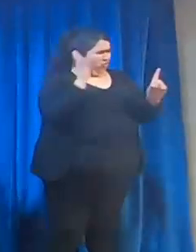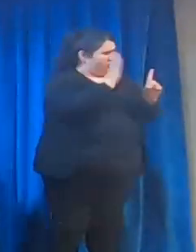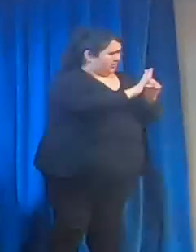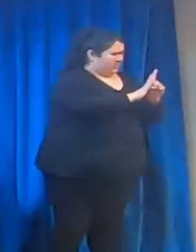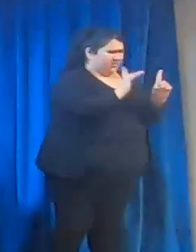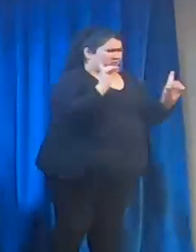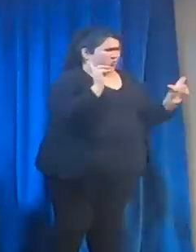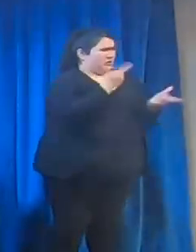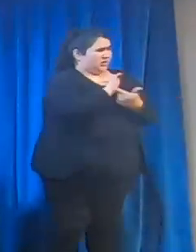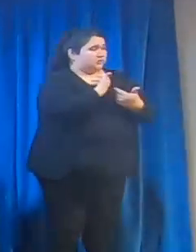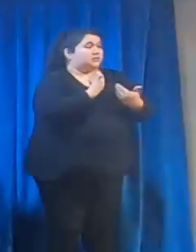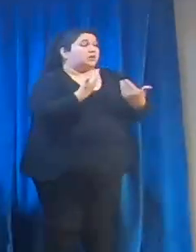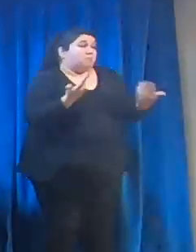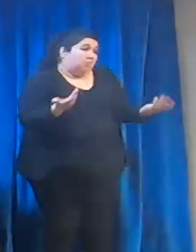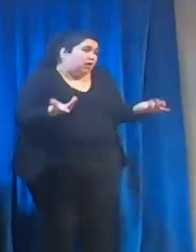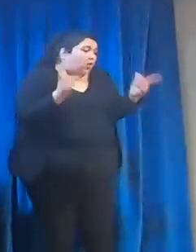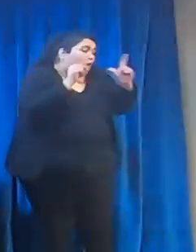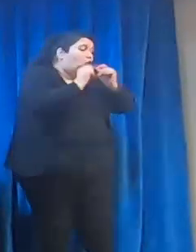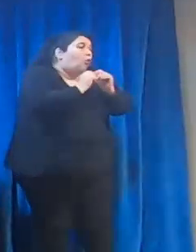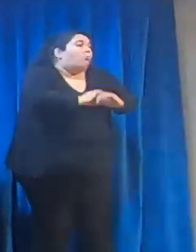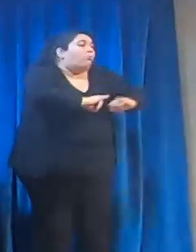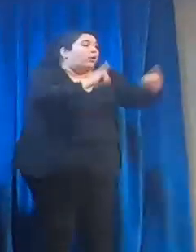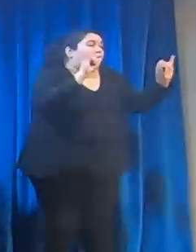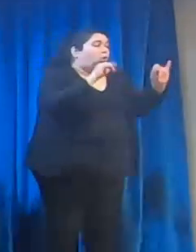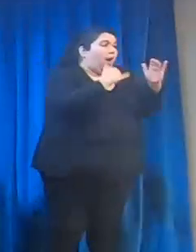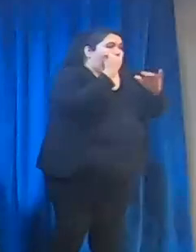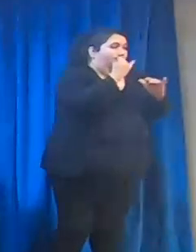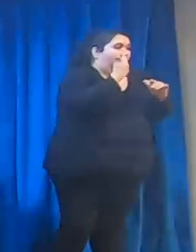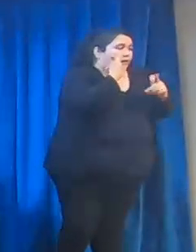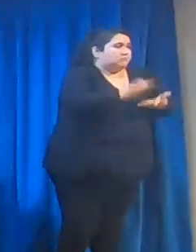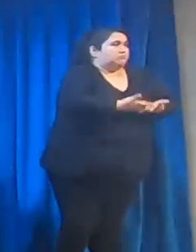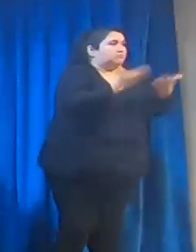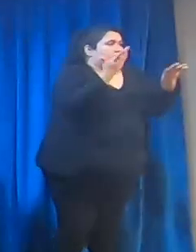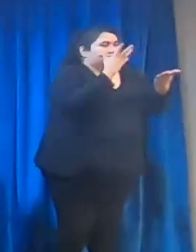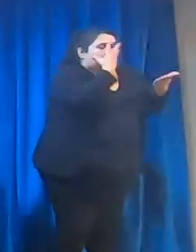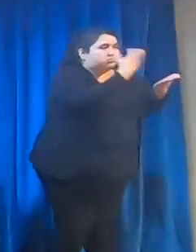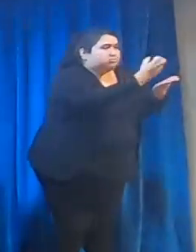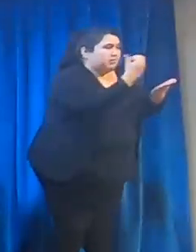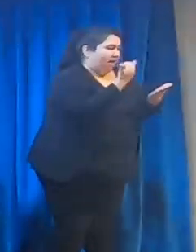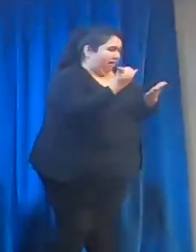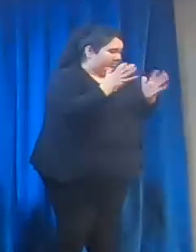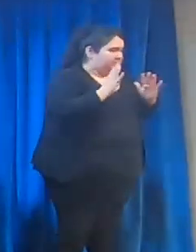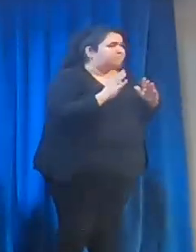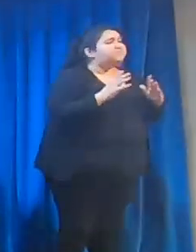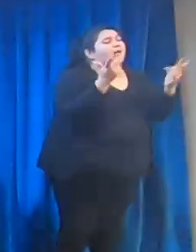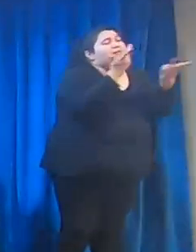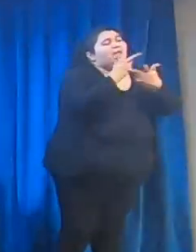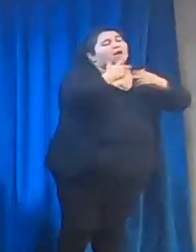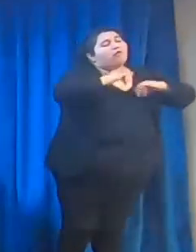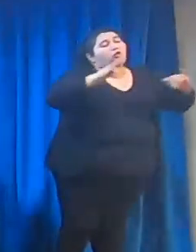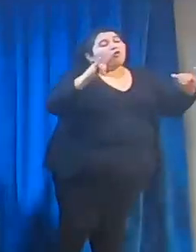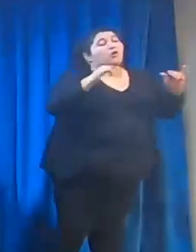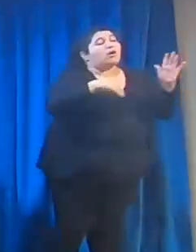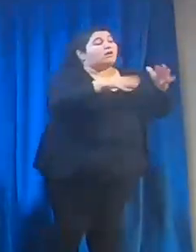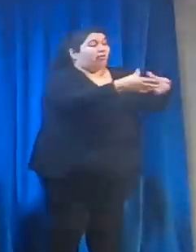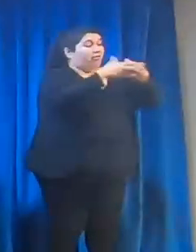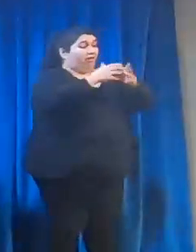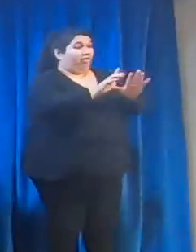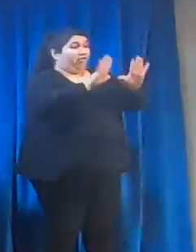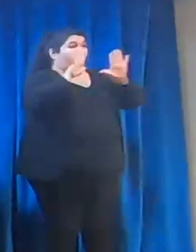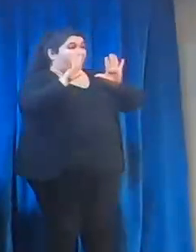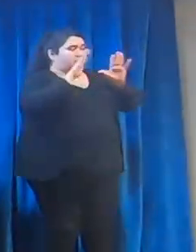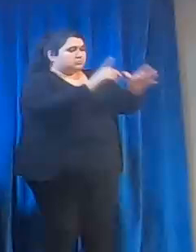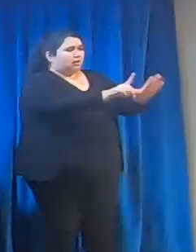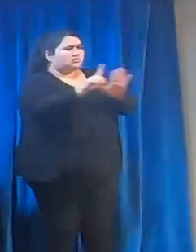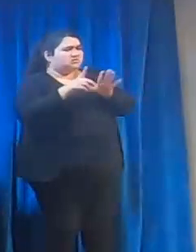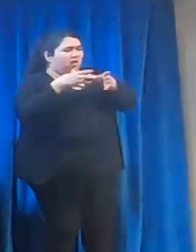Pero eso galpa, para decirlo académicamente, ¿no? Entonces, los titulares dicen 7 de cada 10 chicos son víctimas de